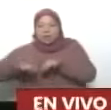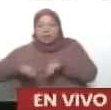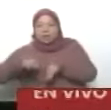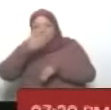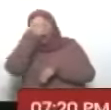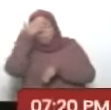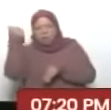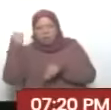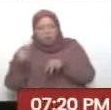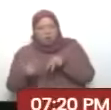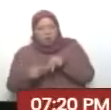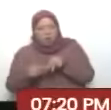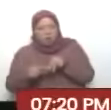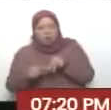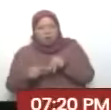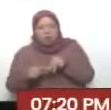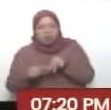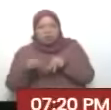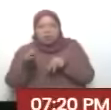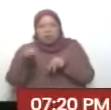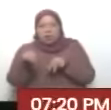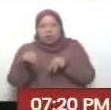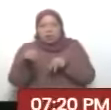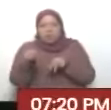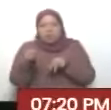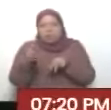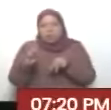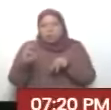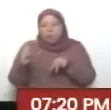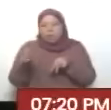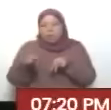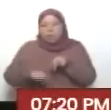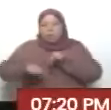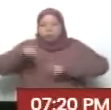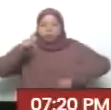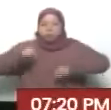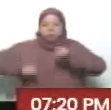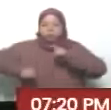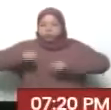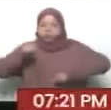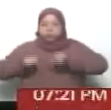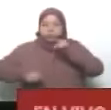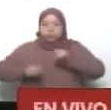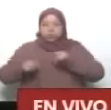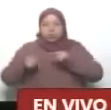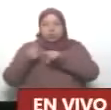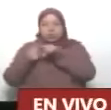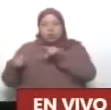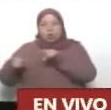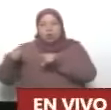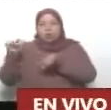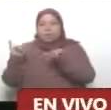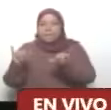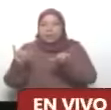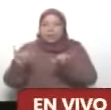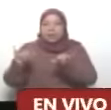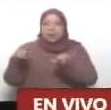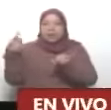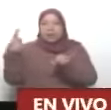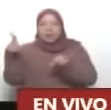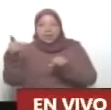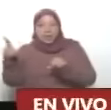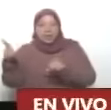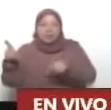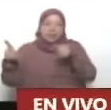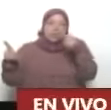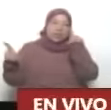olvidó. El bombo y el redoblante. Pero sales redoblante y tocas otro ritmo. Con la misma izquierda y con la derecha